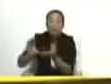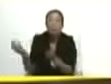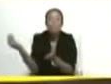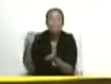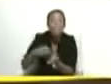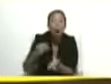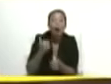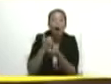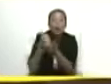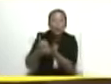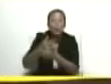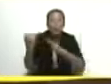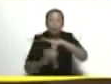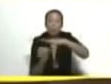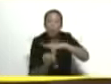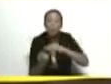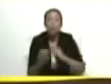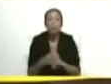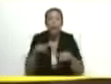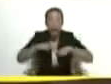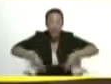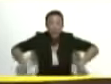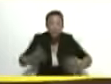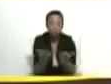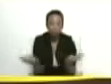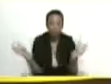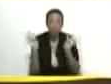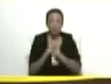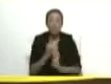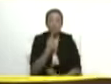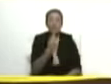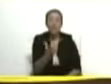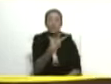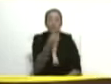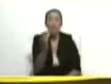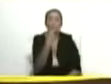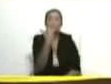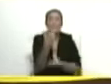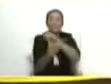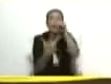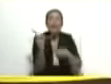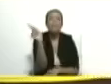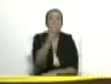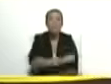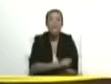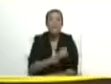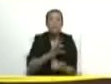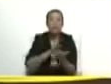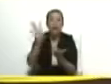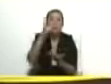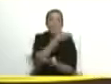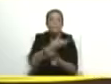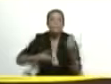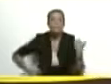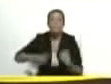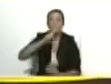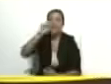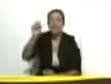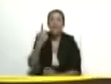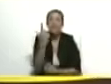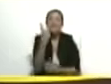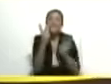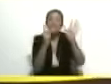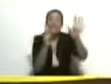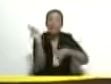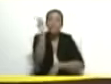adicionales. Desde aquí, desde este hemiciclo, dijeron que en 3 meses sacaban a Maduro. No, que en